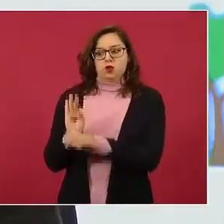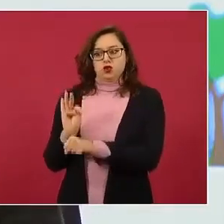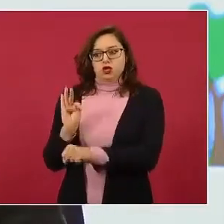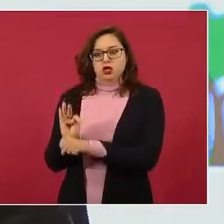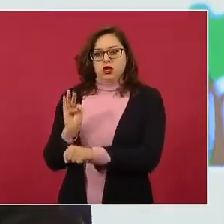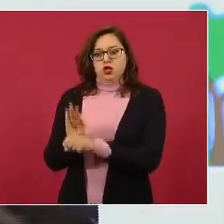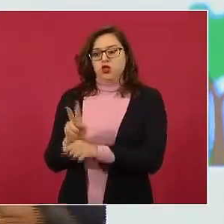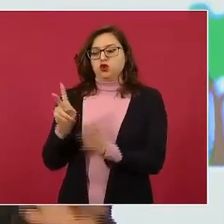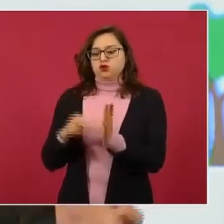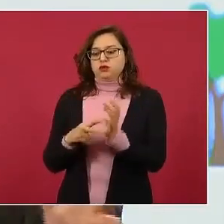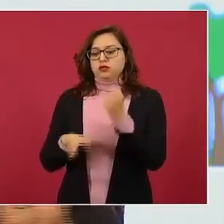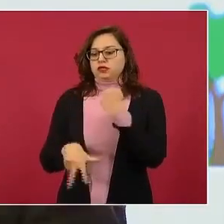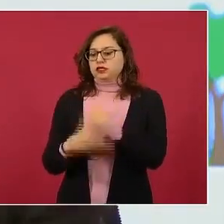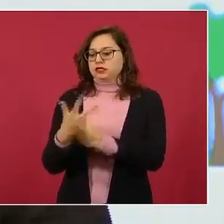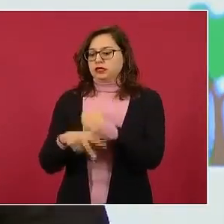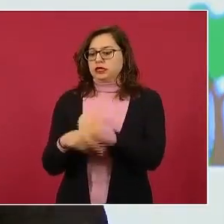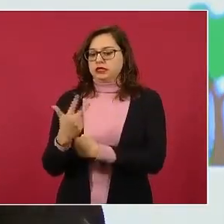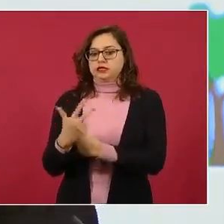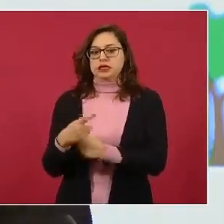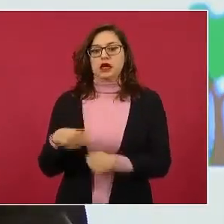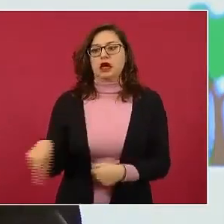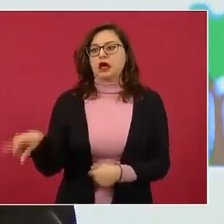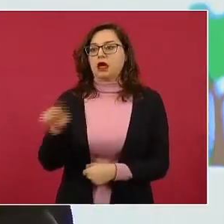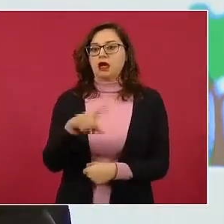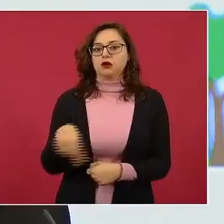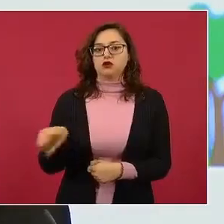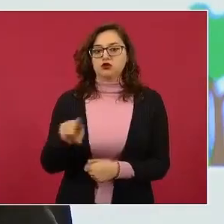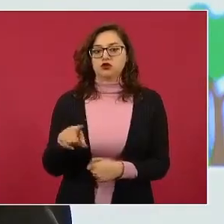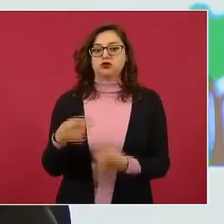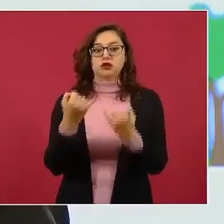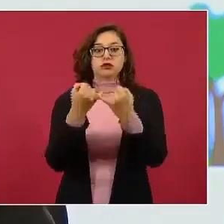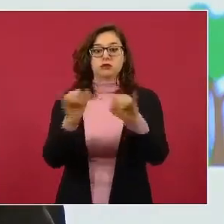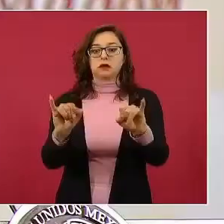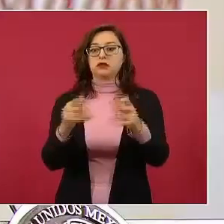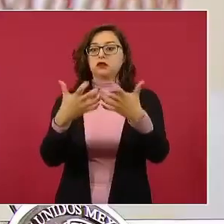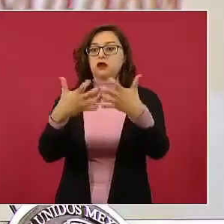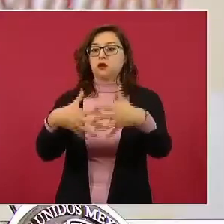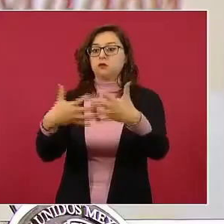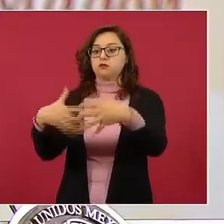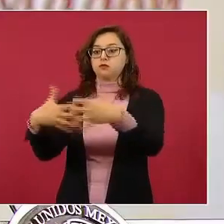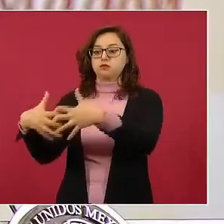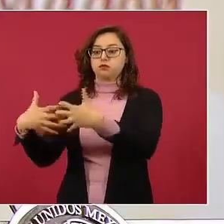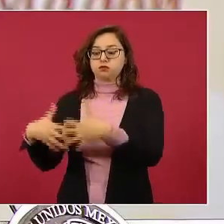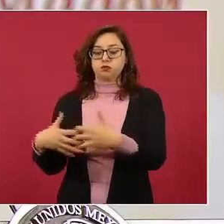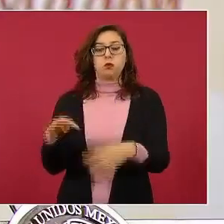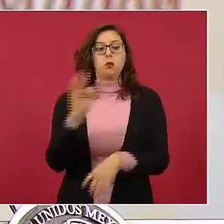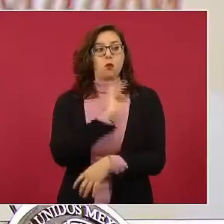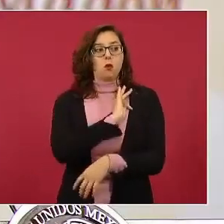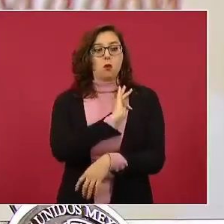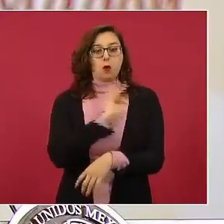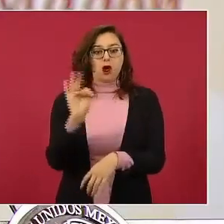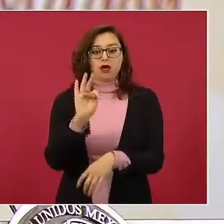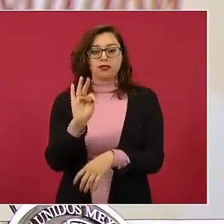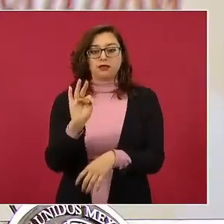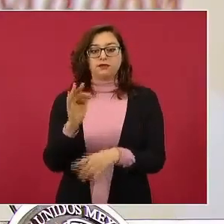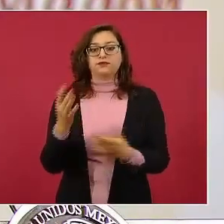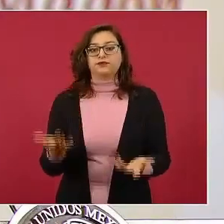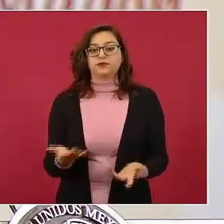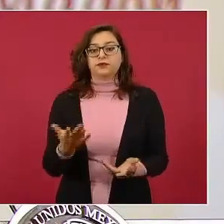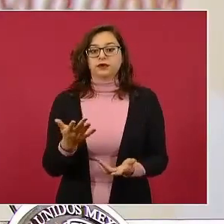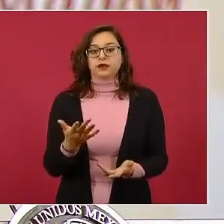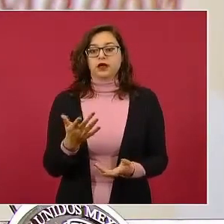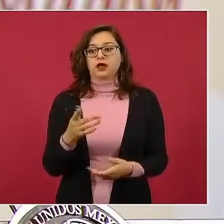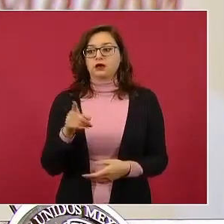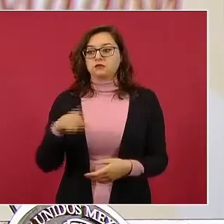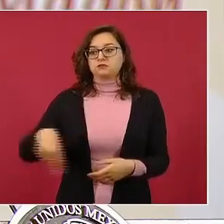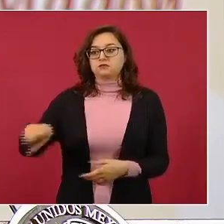energética del 2013, todos estos esquemas que son los productores independientes, con el 31% de la generación del país y el 12% en